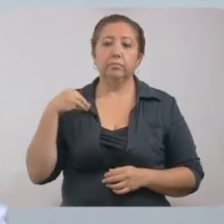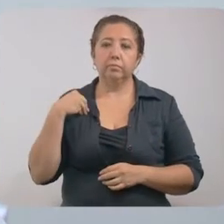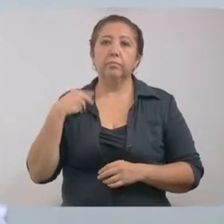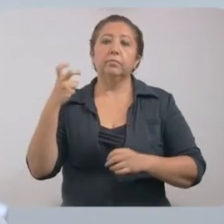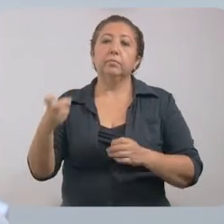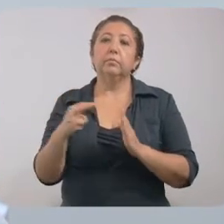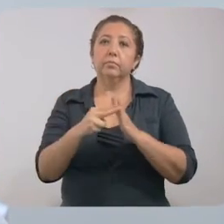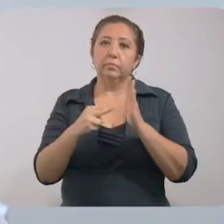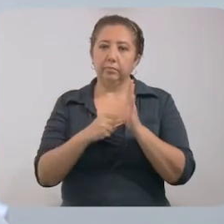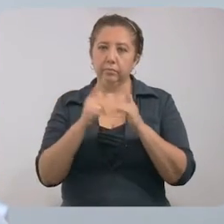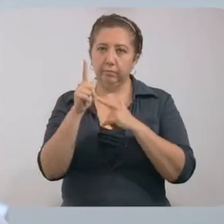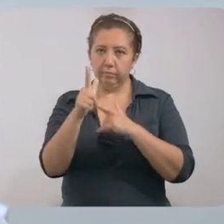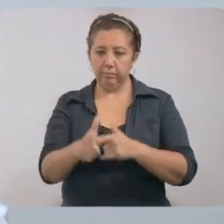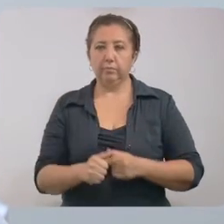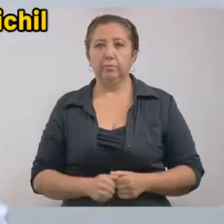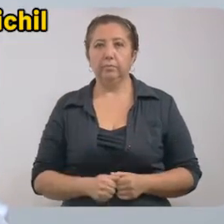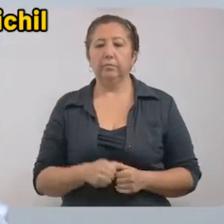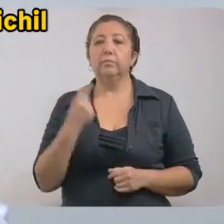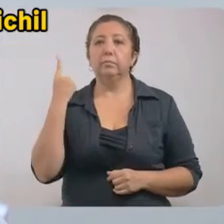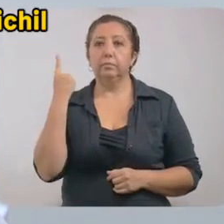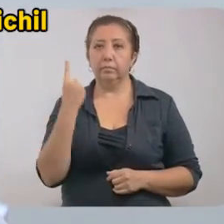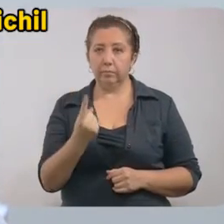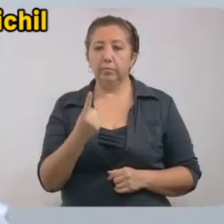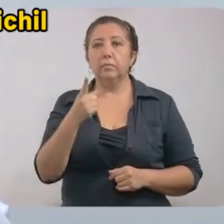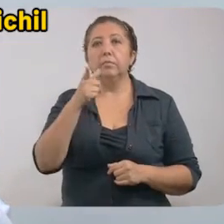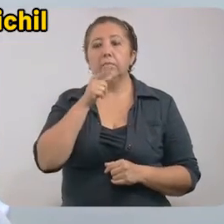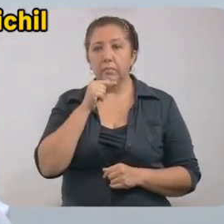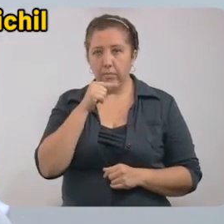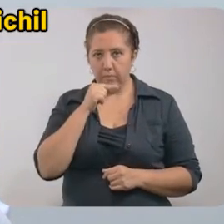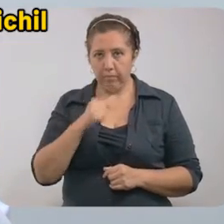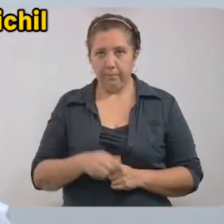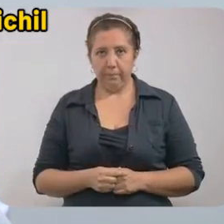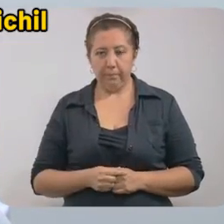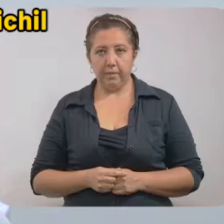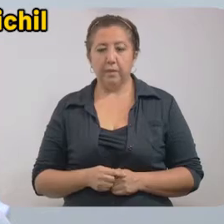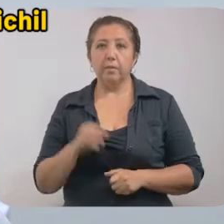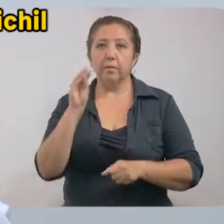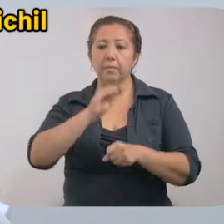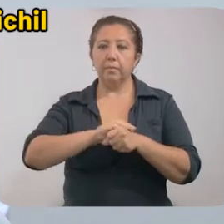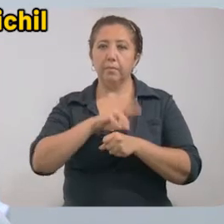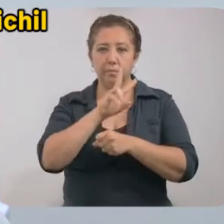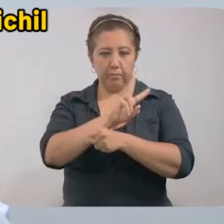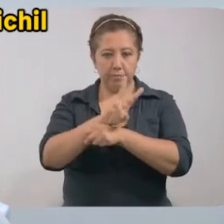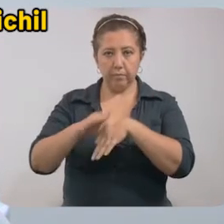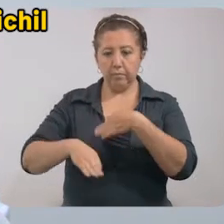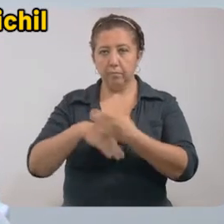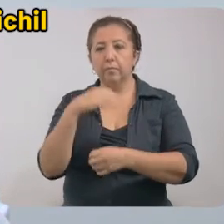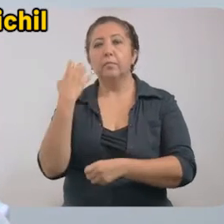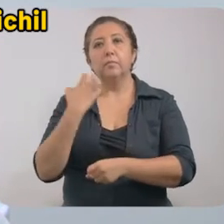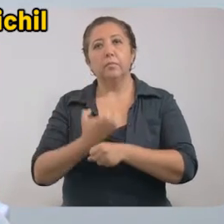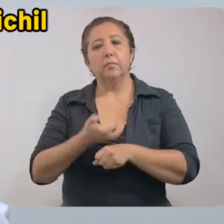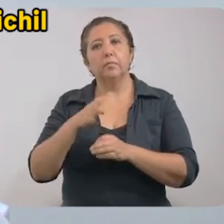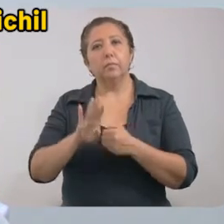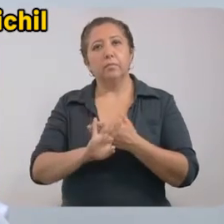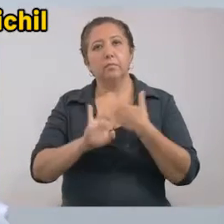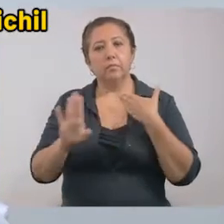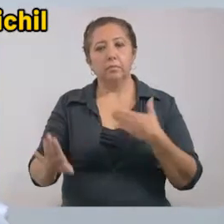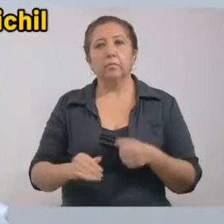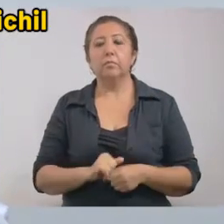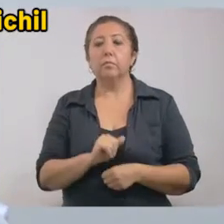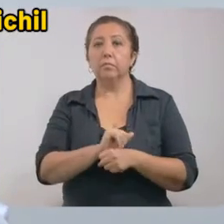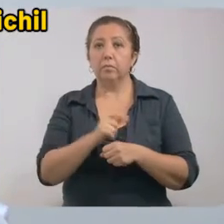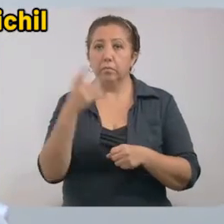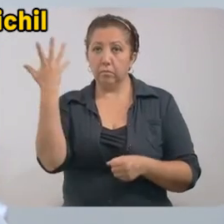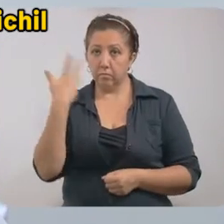los contagios. Estas medidas son las siguientes. 1. La Secretaría de Seguridad Pública implementa un operativo en todo el estado para evitar